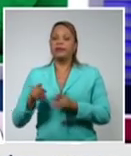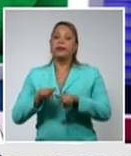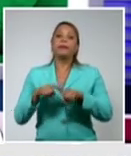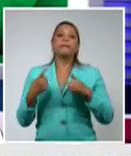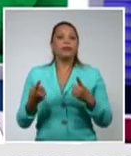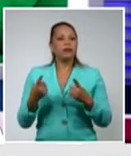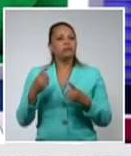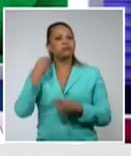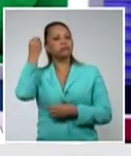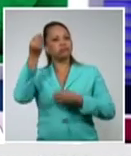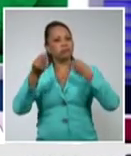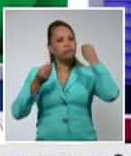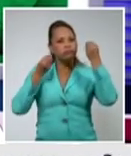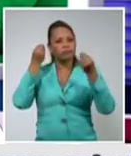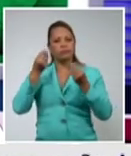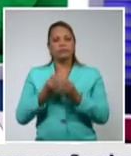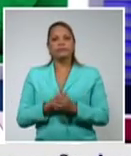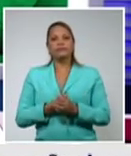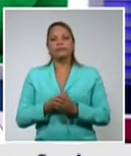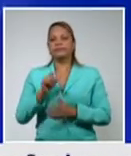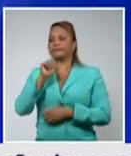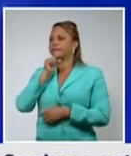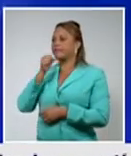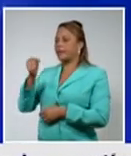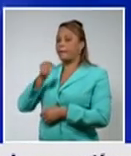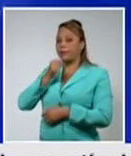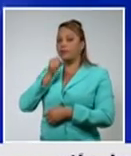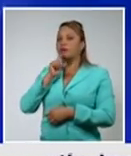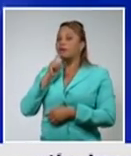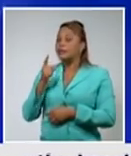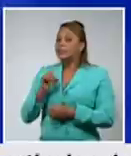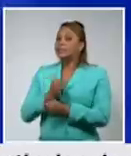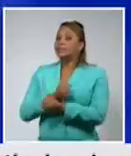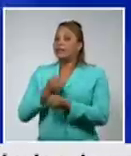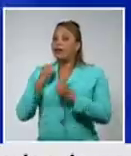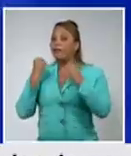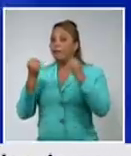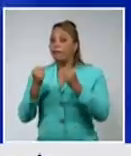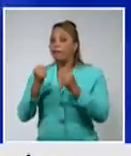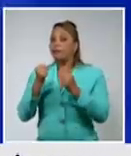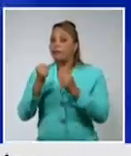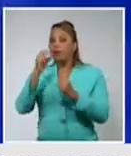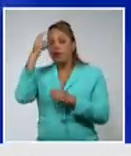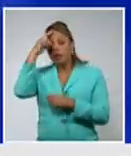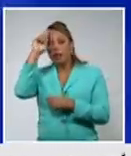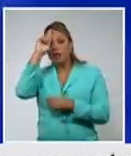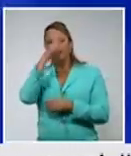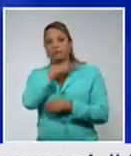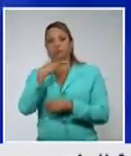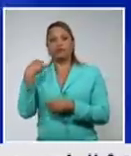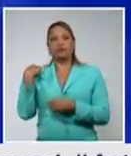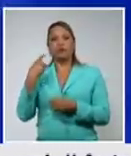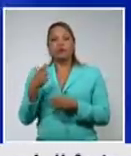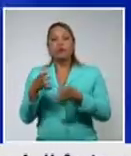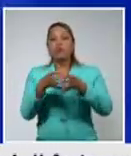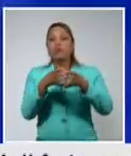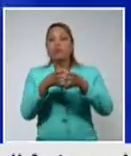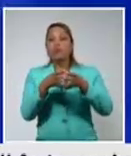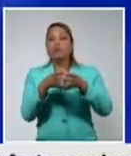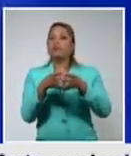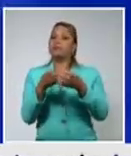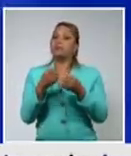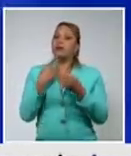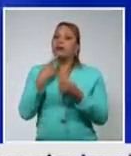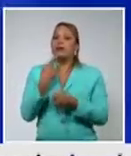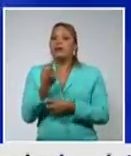reflexionemos. Doctor, sin duda mucha mayor tensión para nuestras autoridades sanitarias y en un grupo tan vulnerable como los pacientes pediátricos,